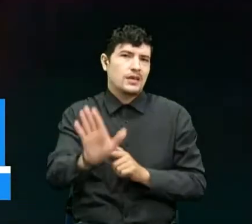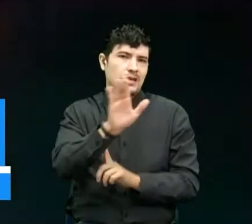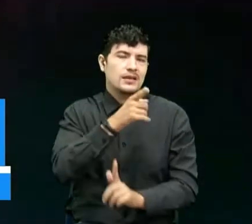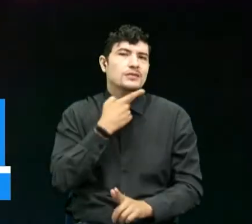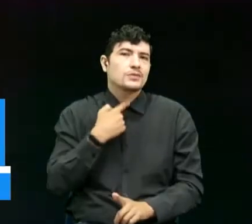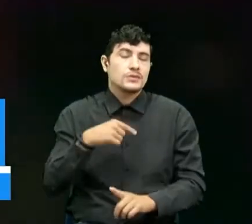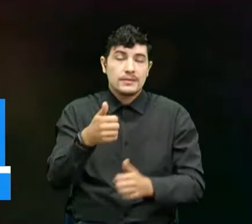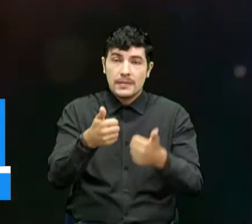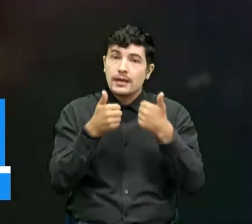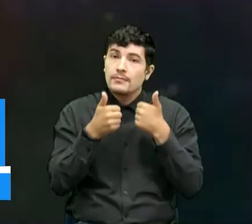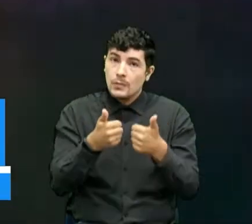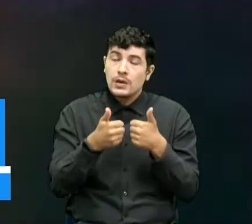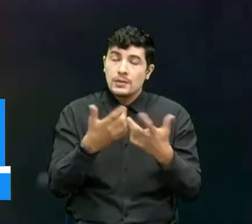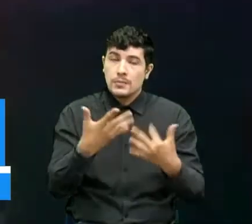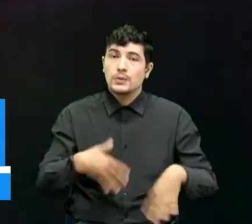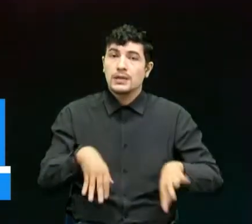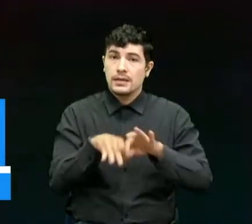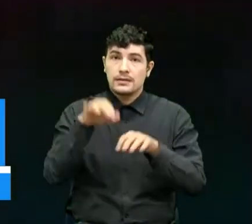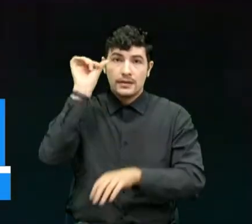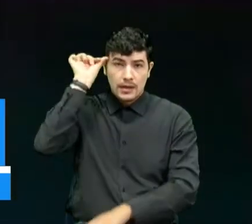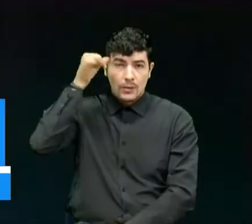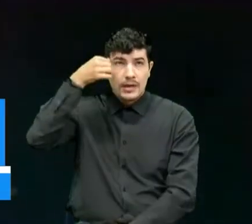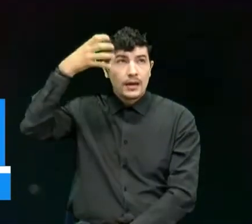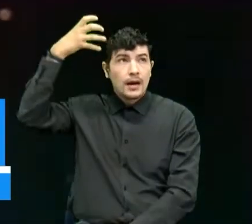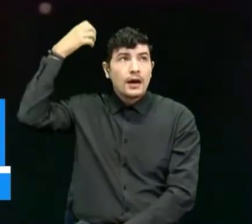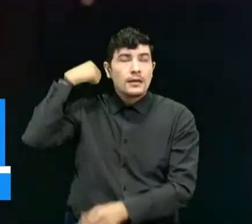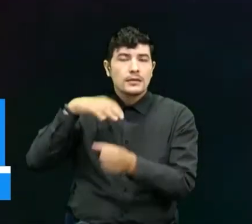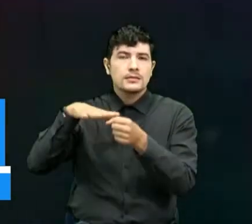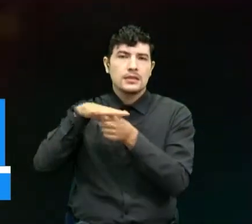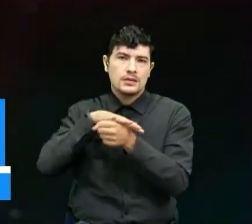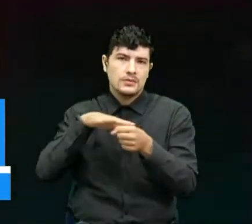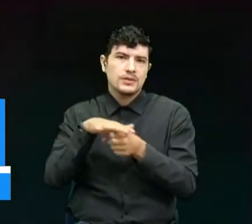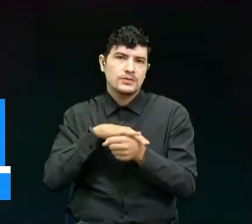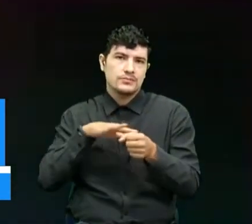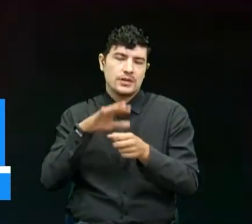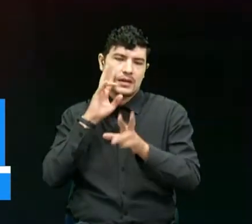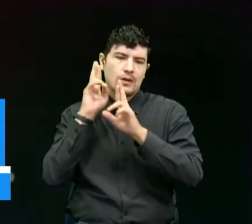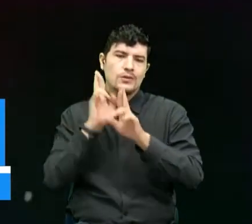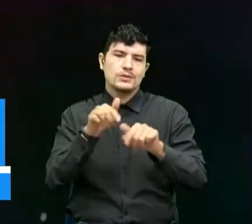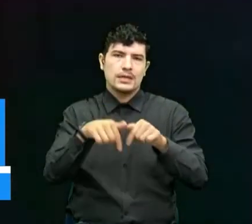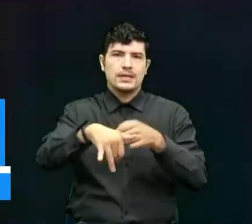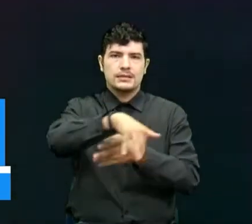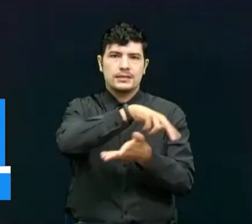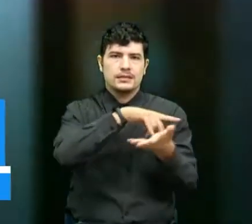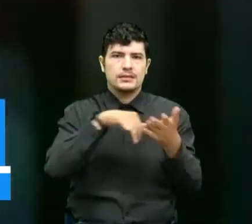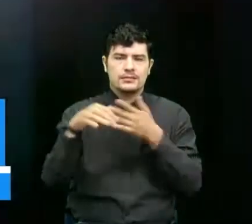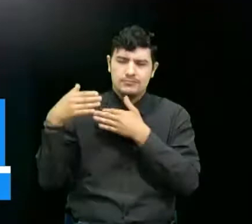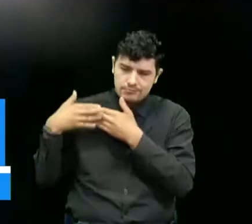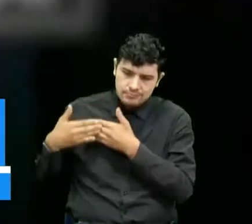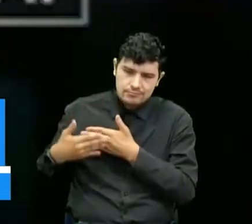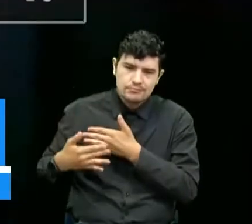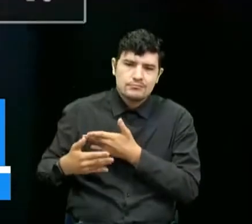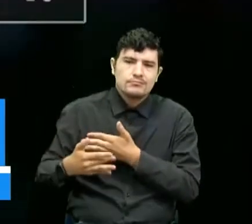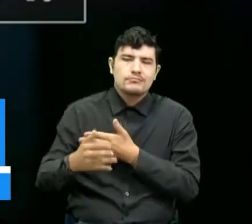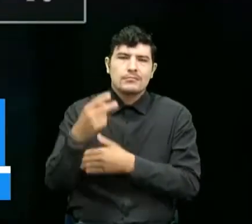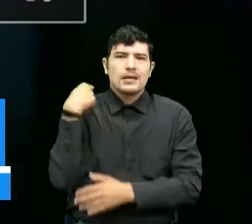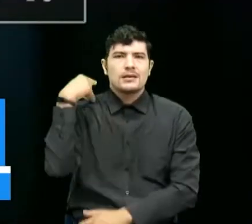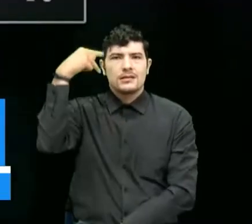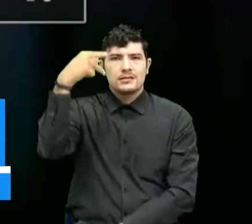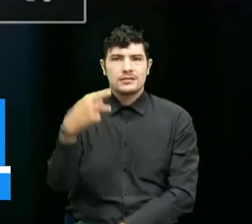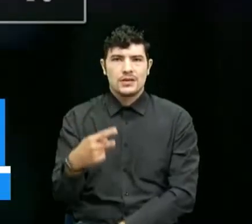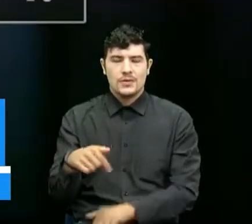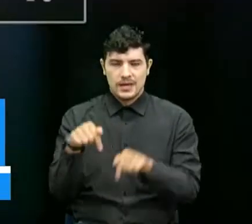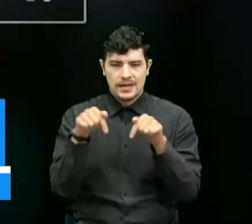es bueno recordar esos hechos que de una u otra forma han marcado nuestra región y que van a ser, seguro, historia de